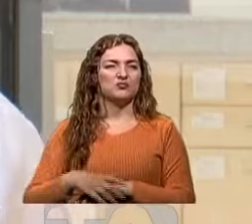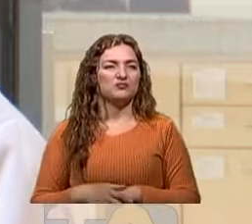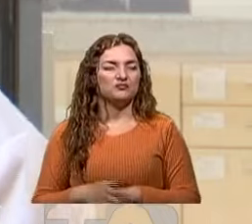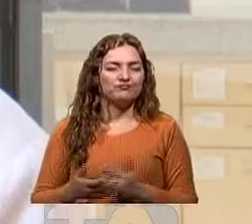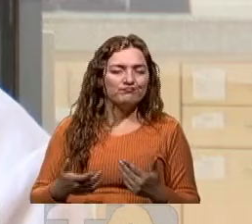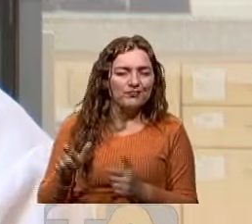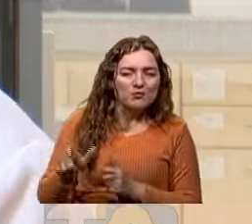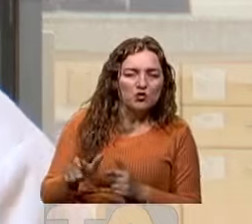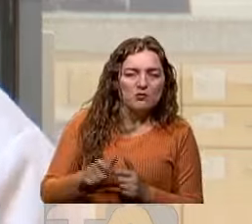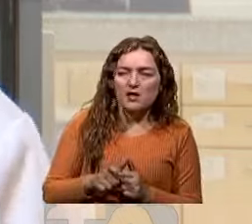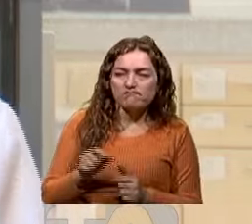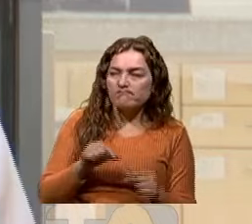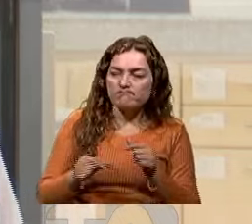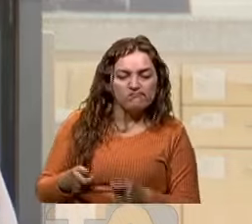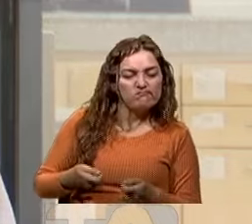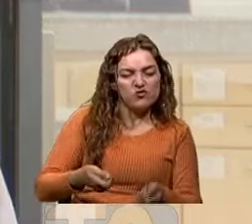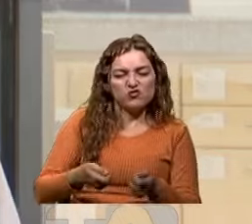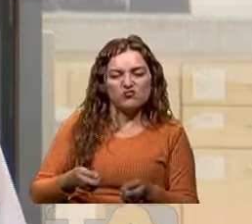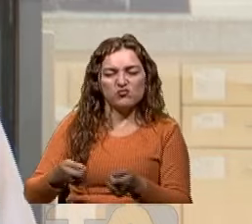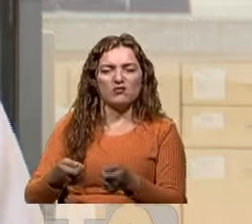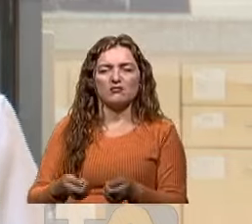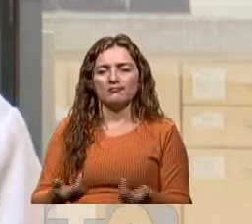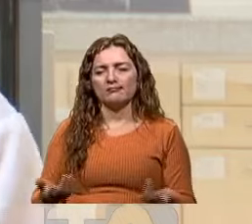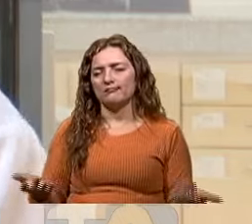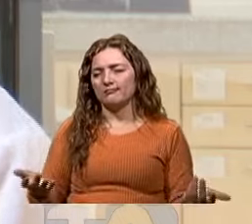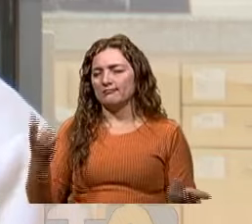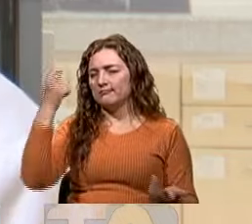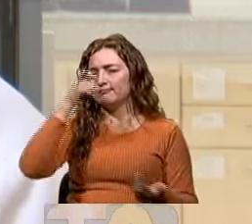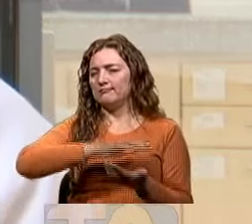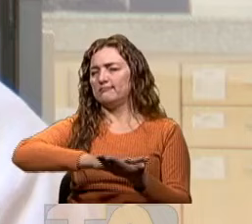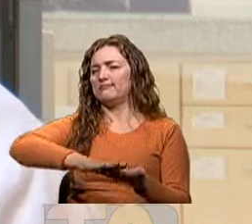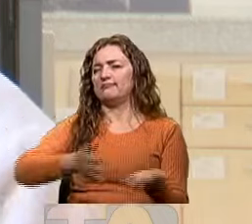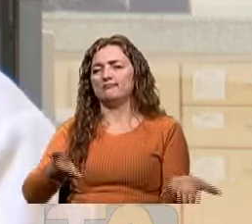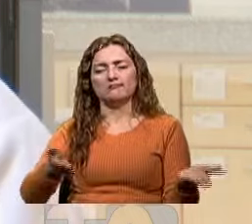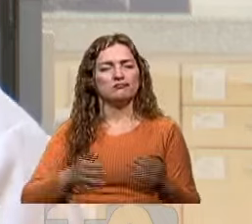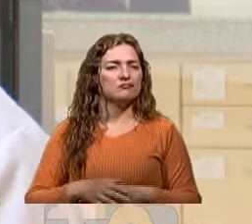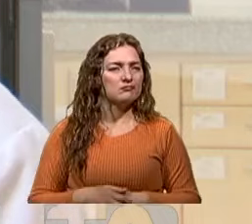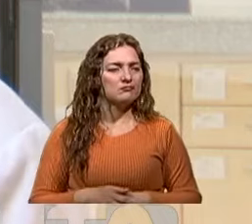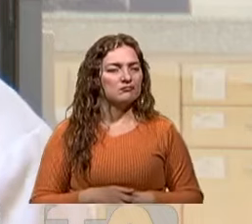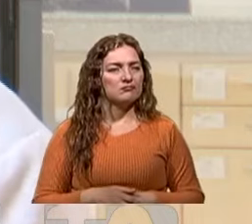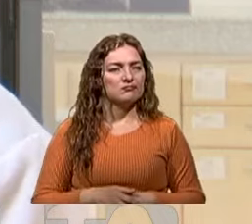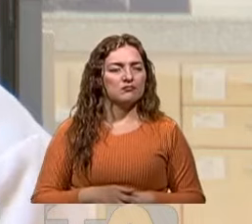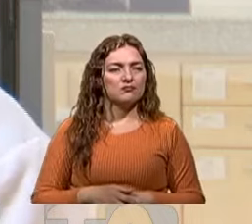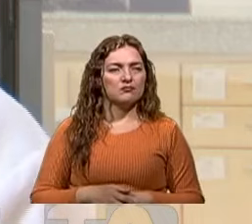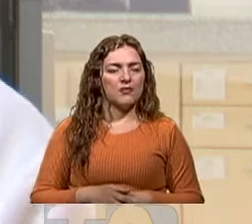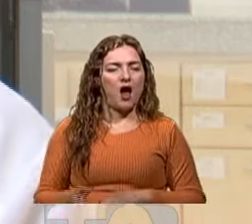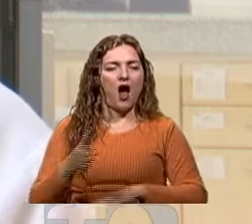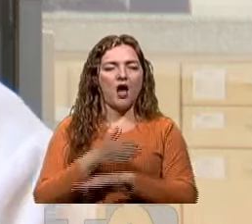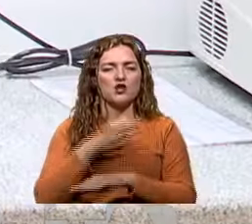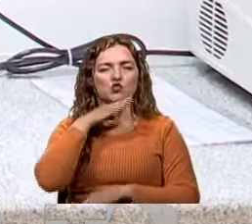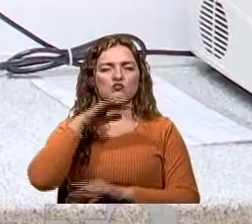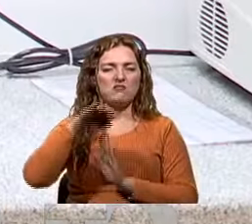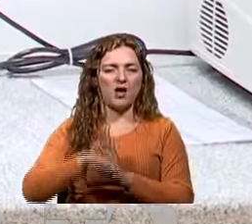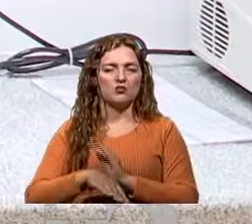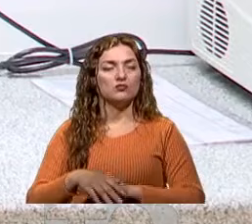tanto, porque mientras más contaminemos, más difícil de limpiar. Entonces no es una cuestión de que alguien limpie, sino de que contaminemos